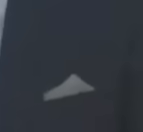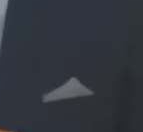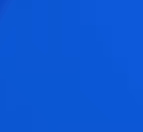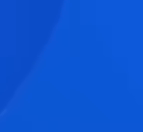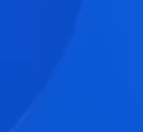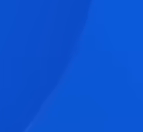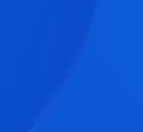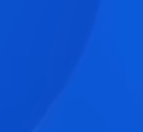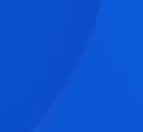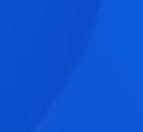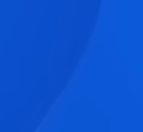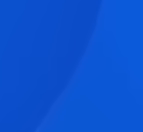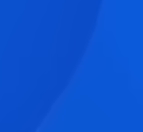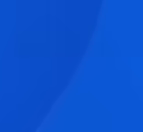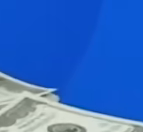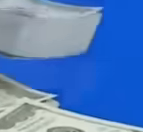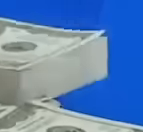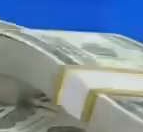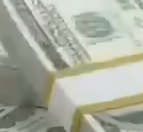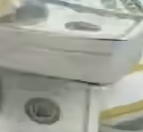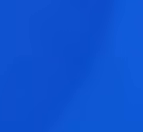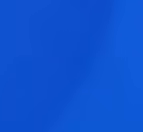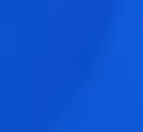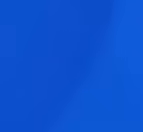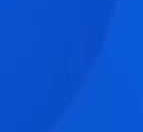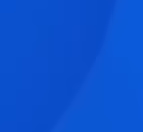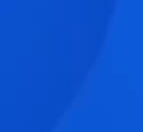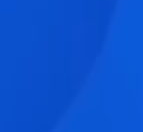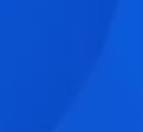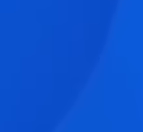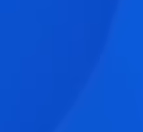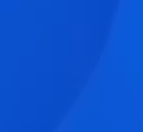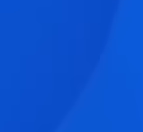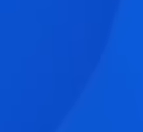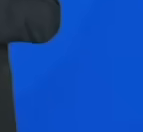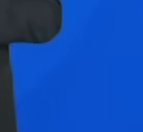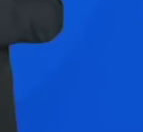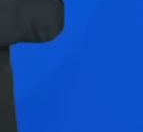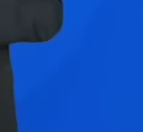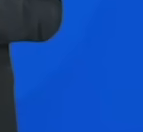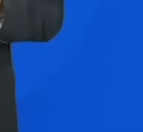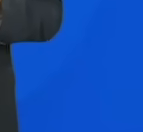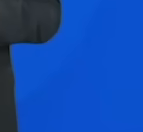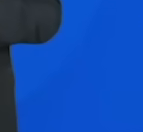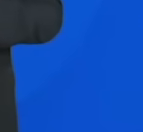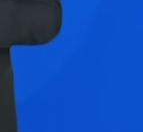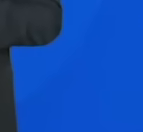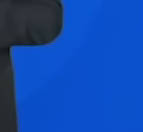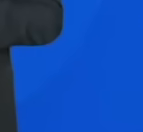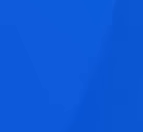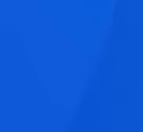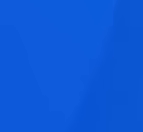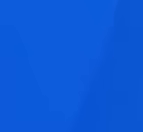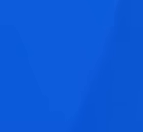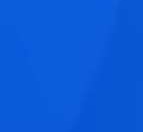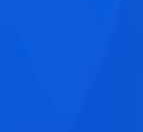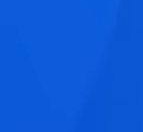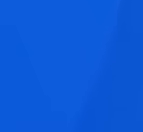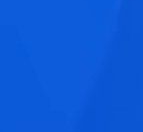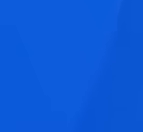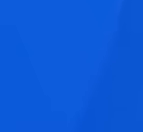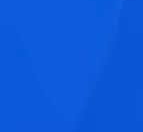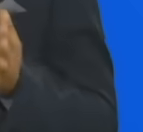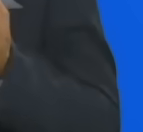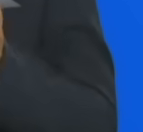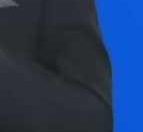como ventas, producción, operaciones, finanzas, cubrir los gastos de inversión inicial, entender mejor los costos fijos, determinar